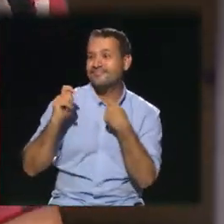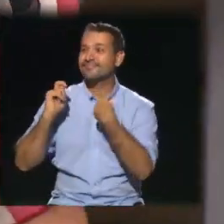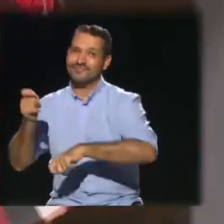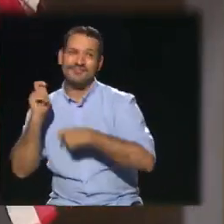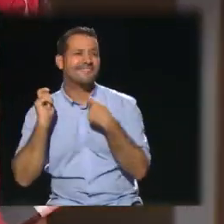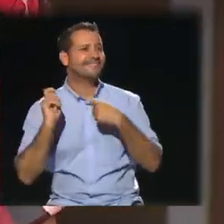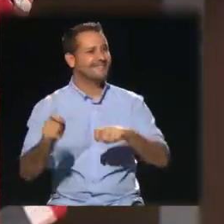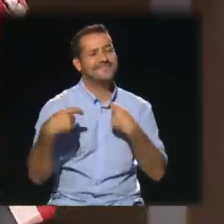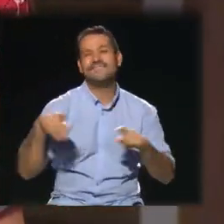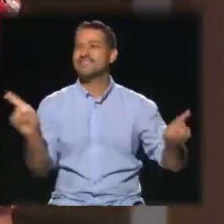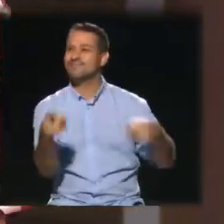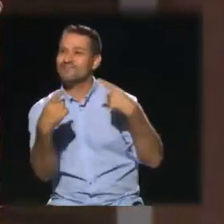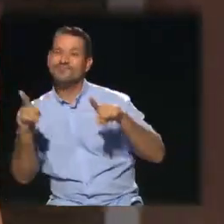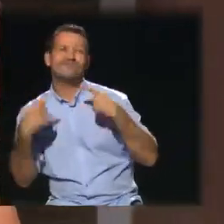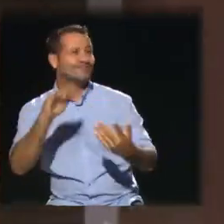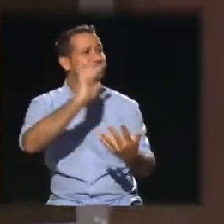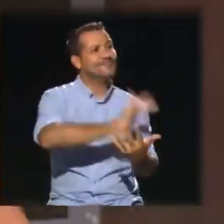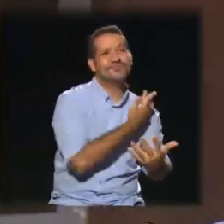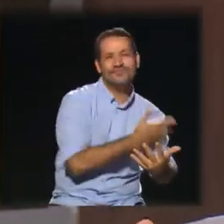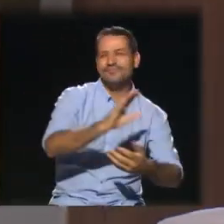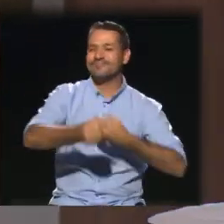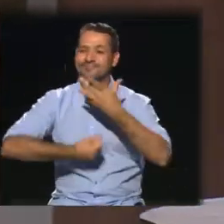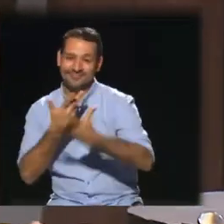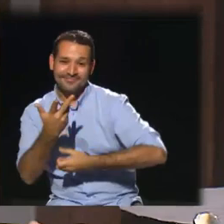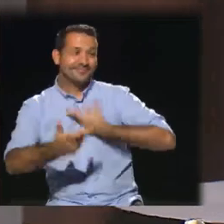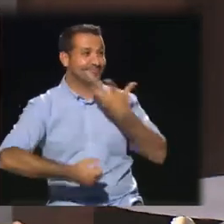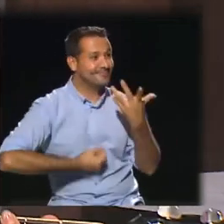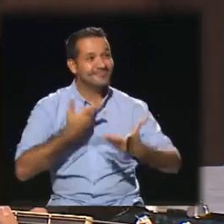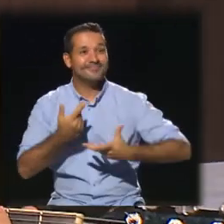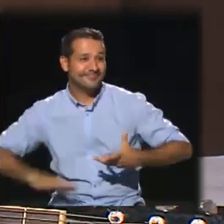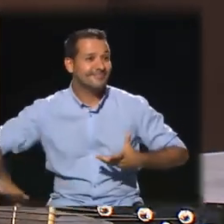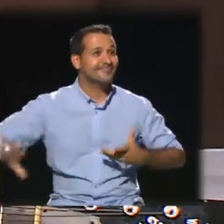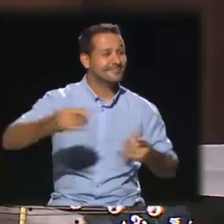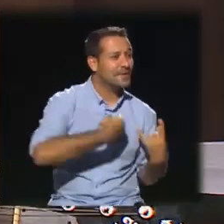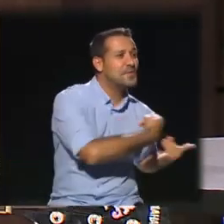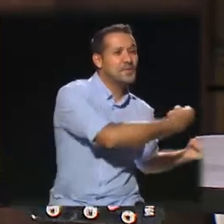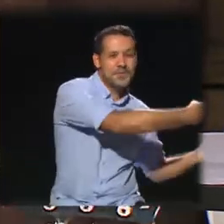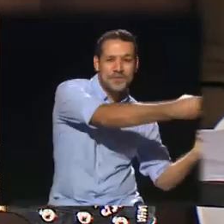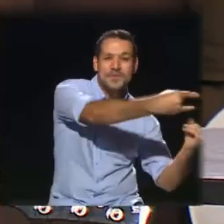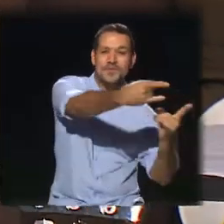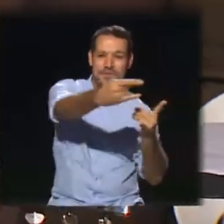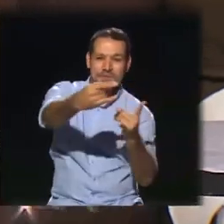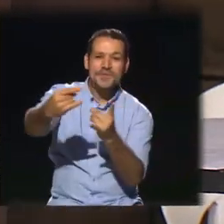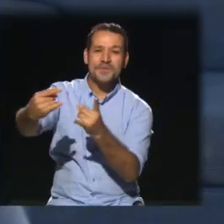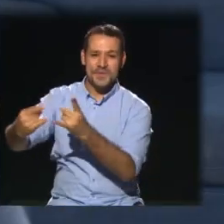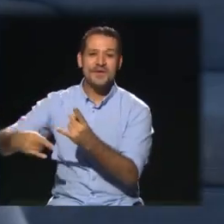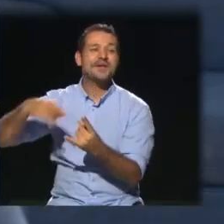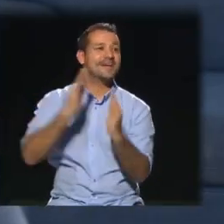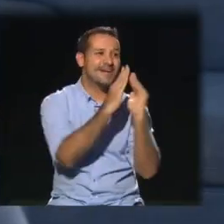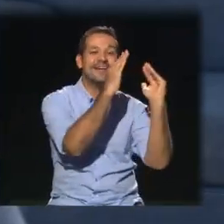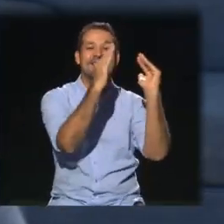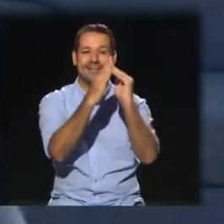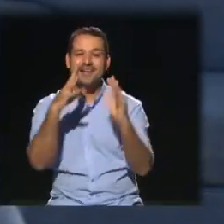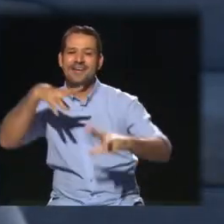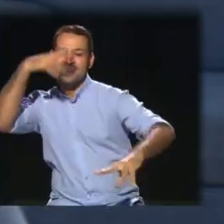el combo va a gozar. ¿Qué? Ya se prendió la esquina, ahí viene Funko y no hay más nada. Y en casa